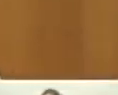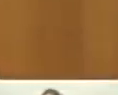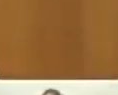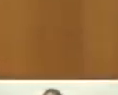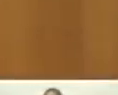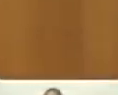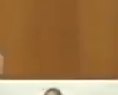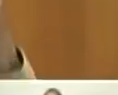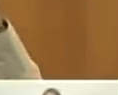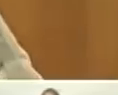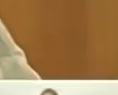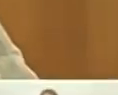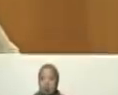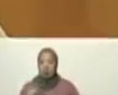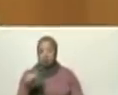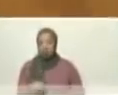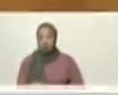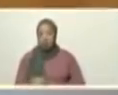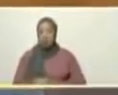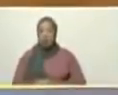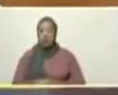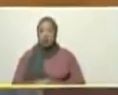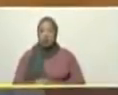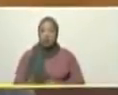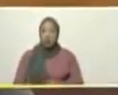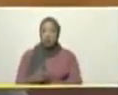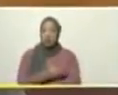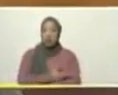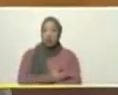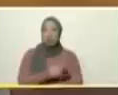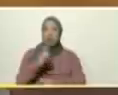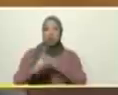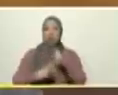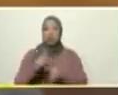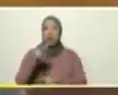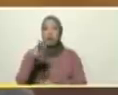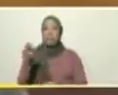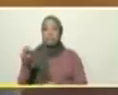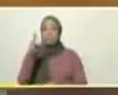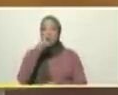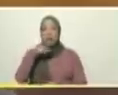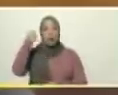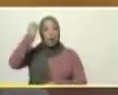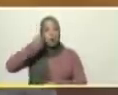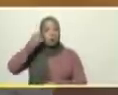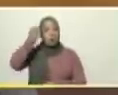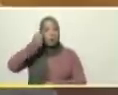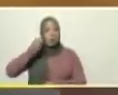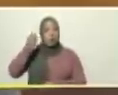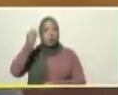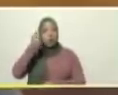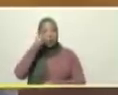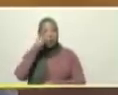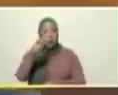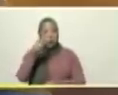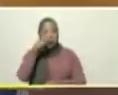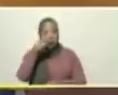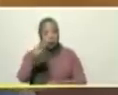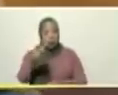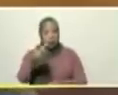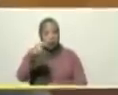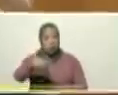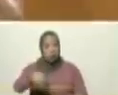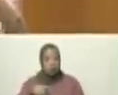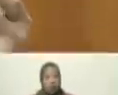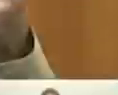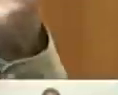queremos decir es que había durante el siglo XX en particular el pensamiento de que podían vigilarnos, en